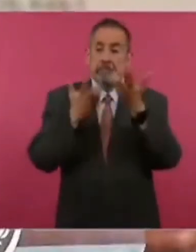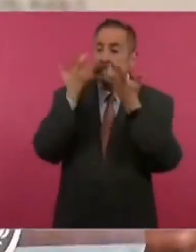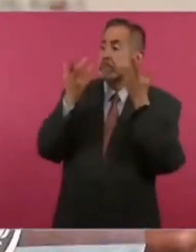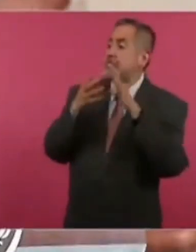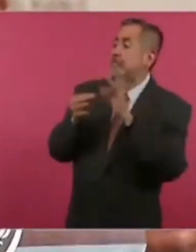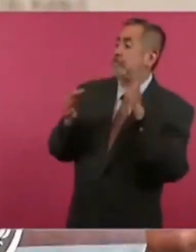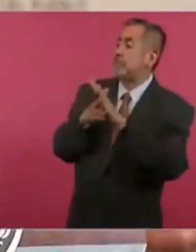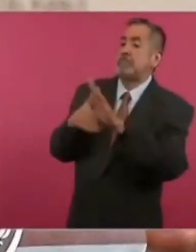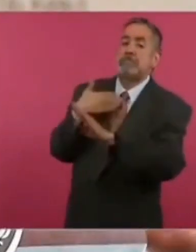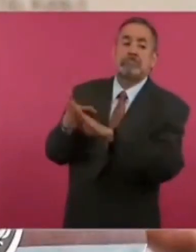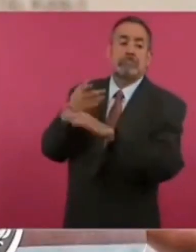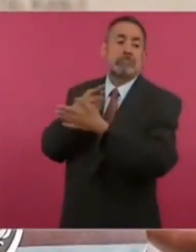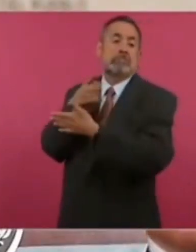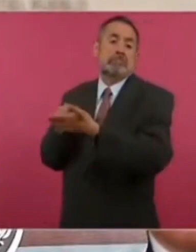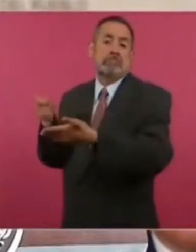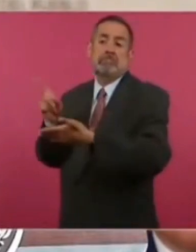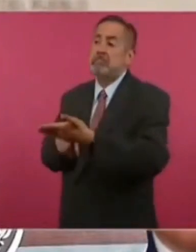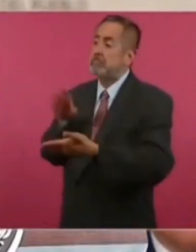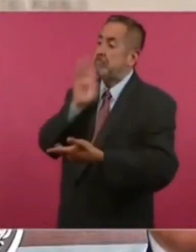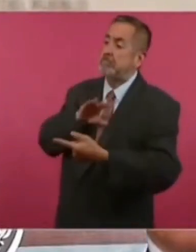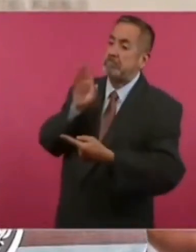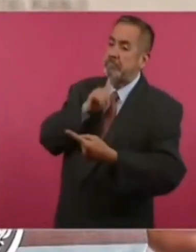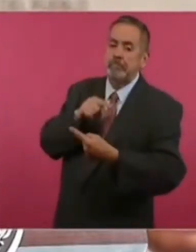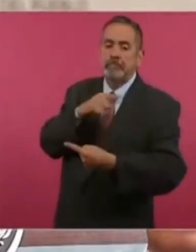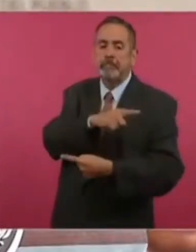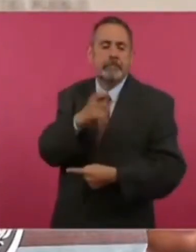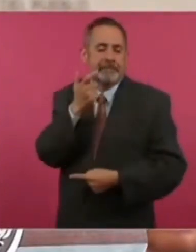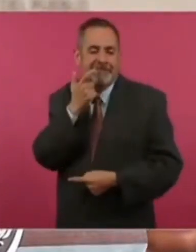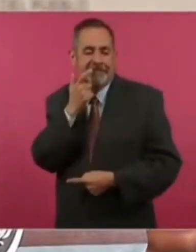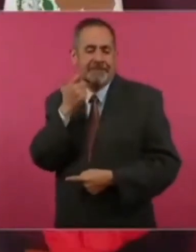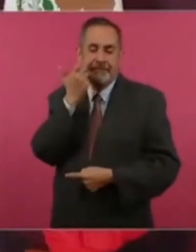ya están, ¿no?, queriendo